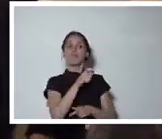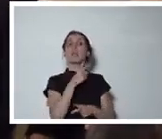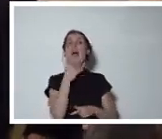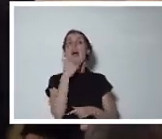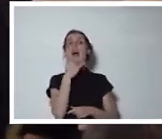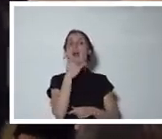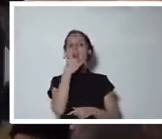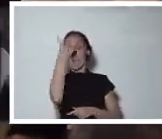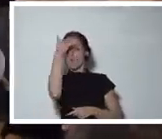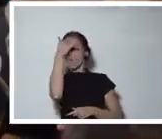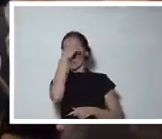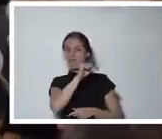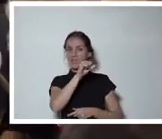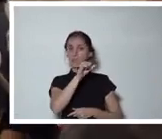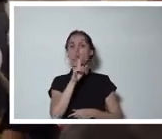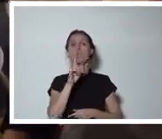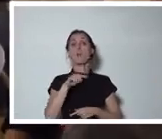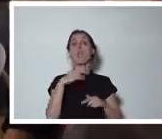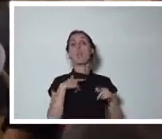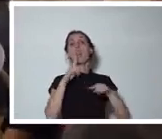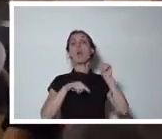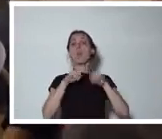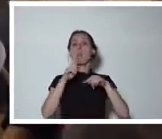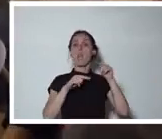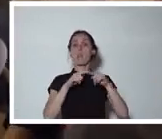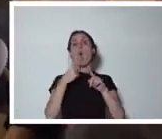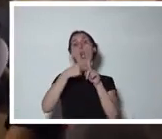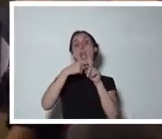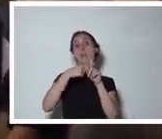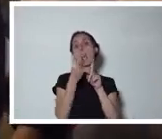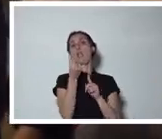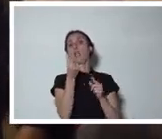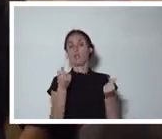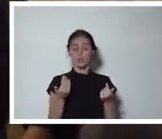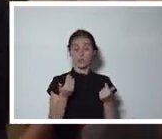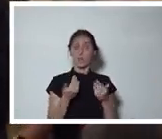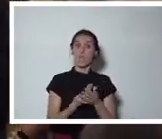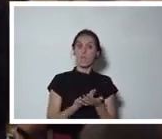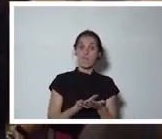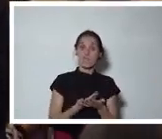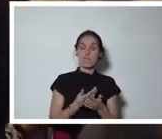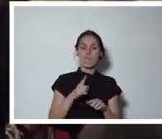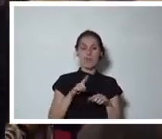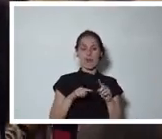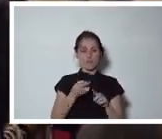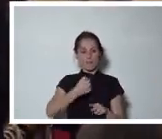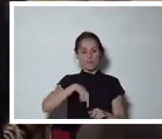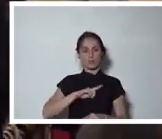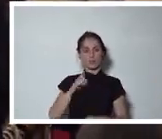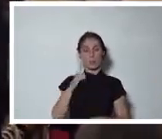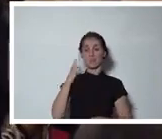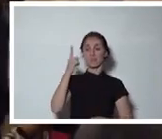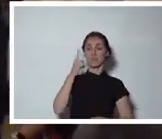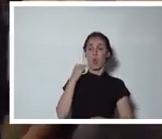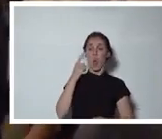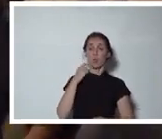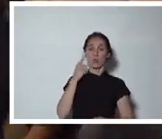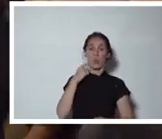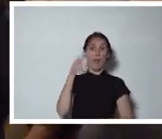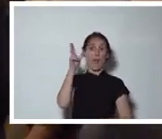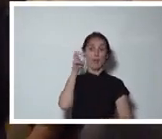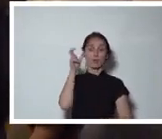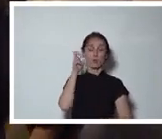ir muy Unido y muy juntito pues efectivamente si con nosotras no es habitual y está casi normalizado hacer este tipo de